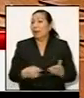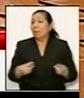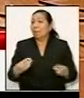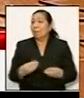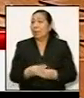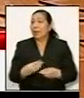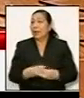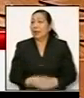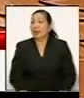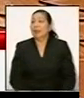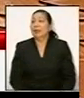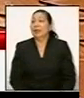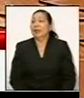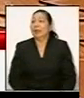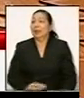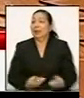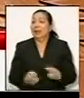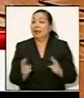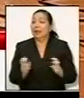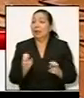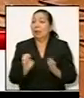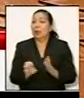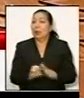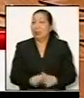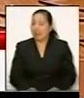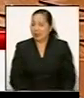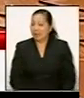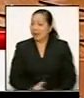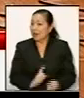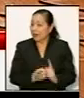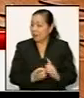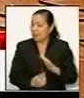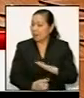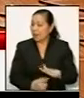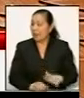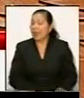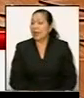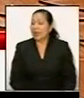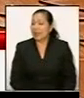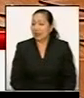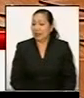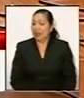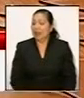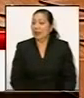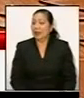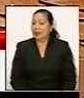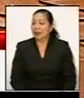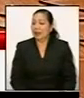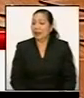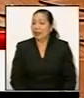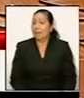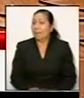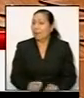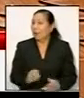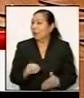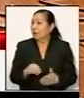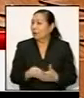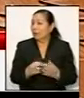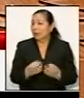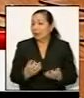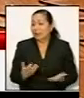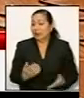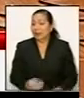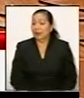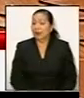no se pueden poner ejemplo relacionados a tema por ejemplo efectos de cambio ambiental si quiere o no entonces este en nuestra apuesta así